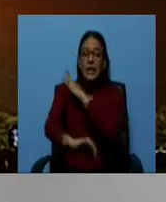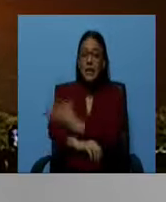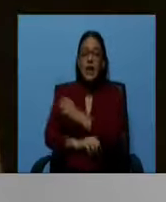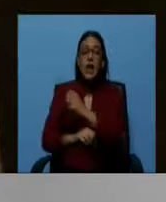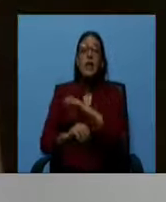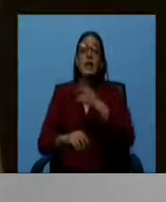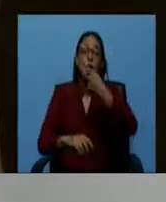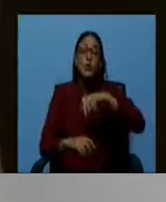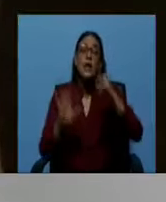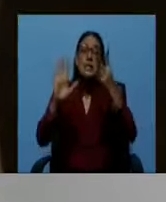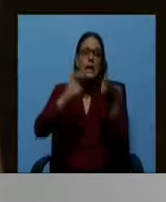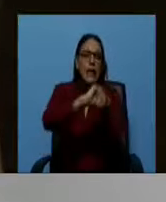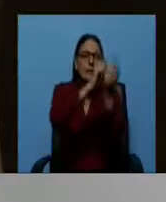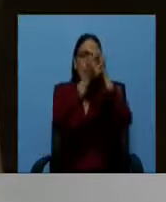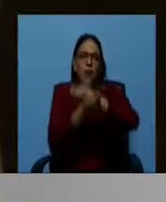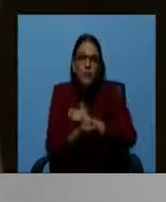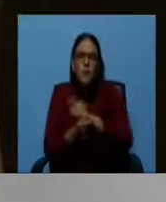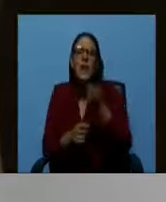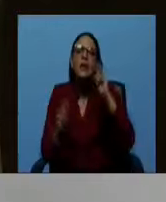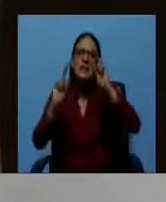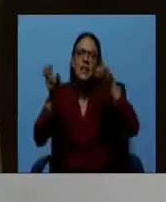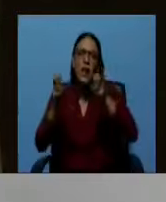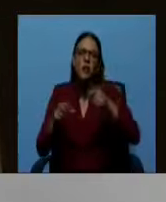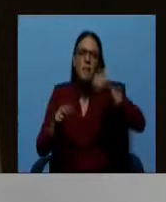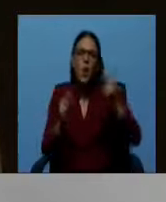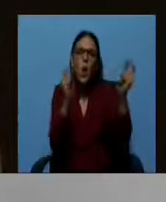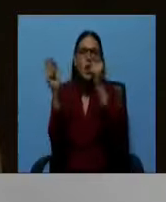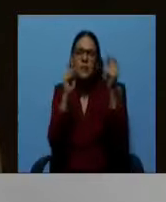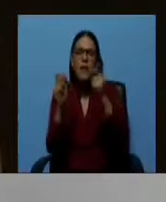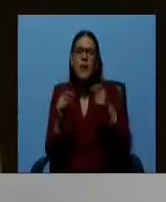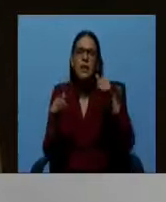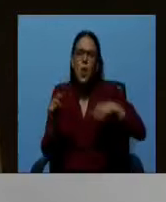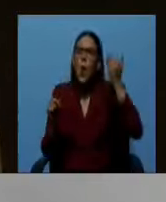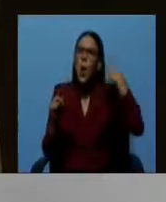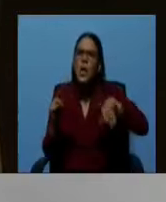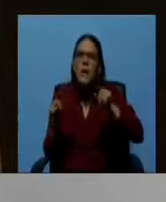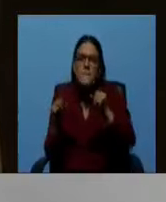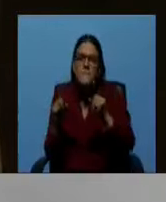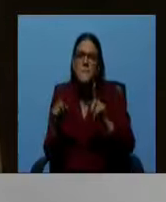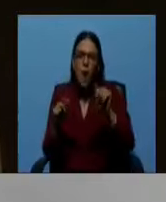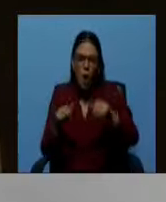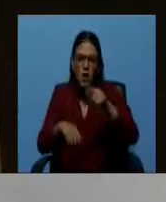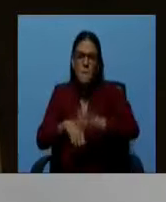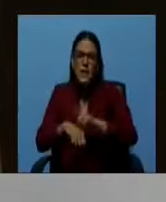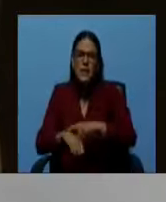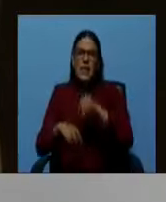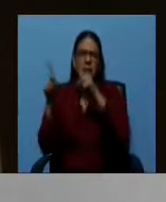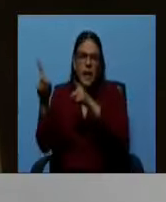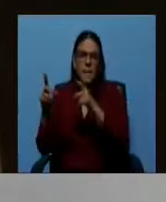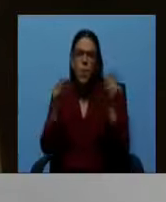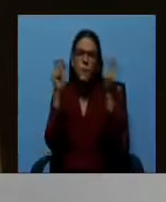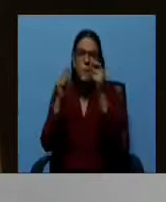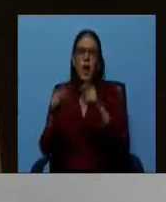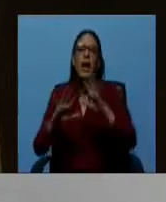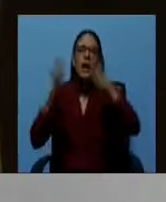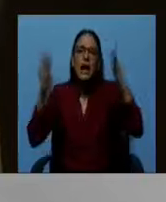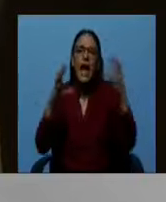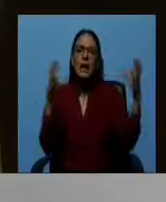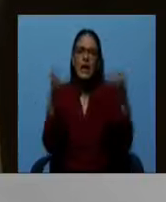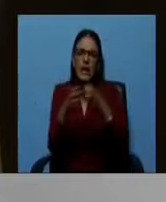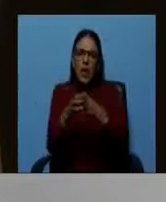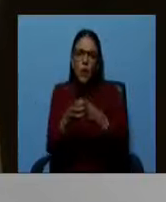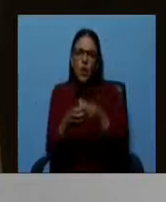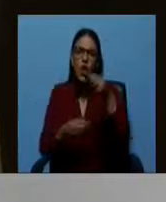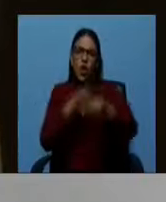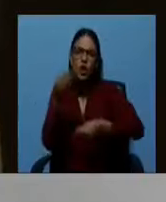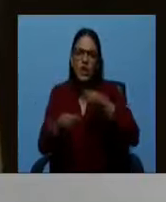las siete transformaciones. Son algunos de los temas que han sido debatidos, abordados en este gran congreso,